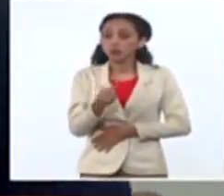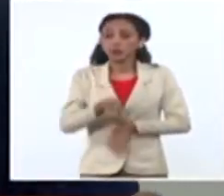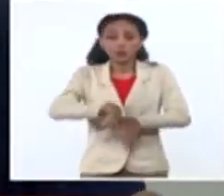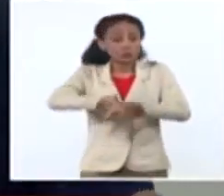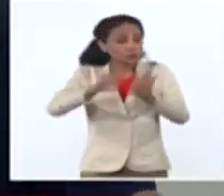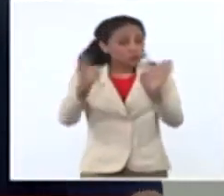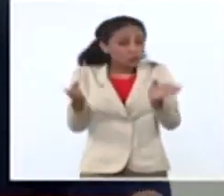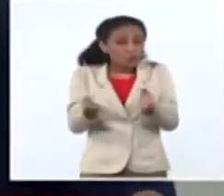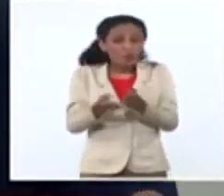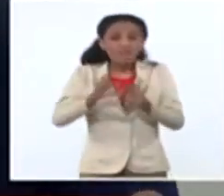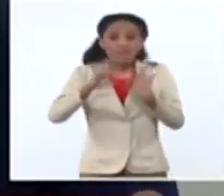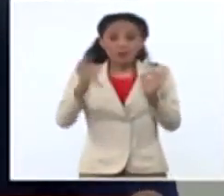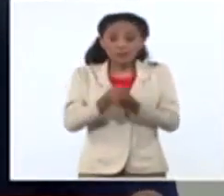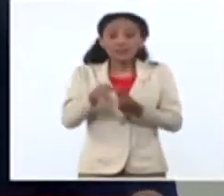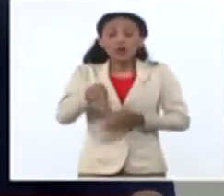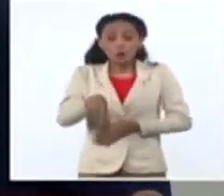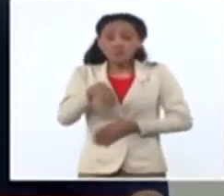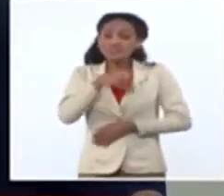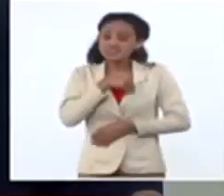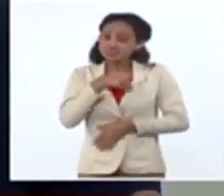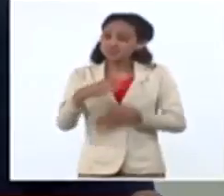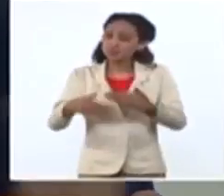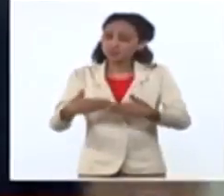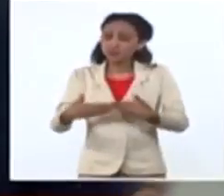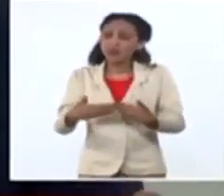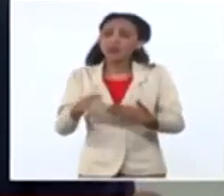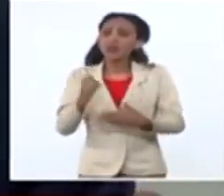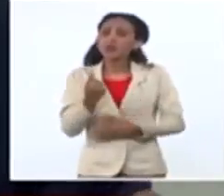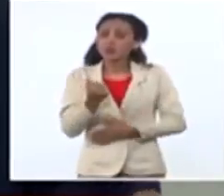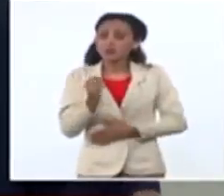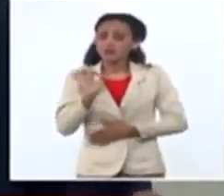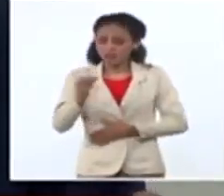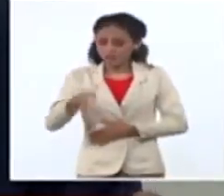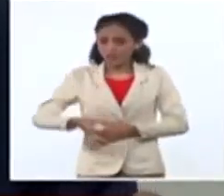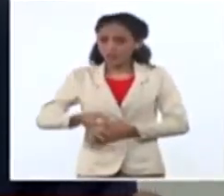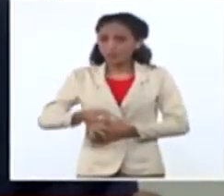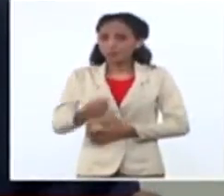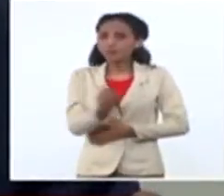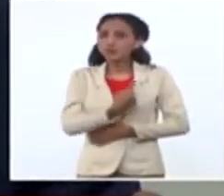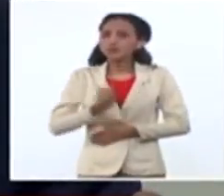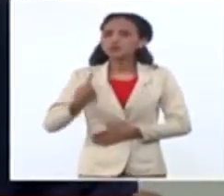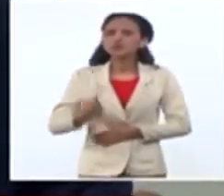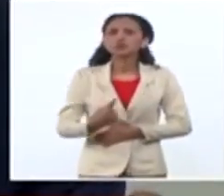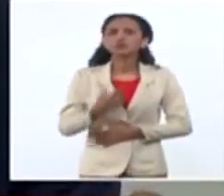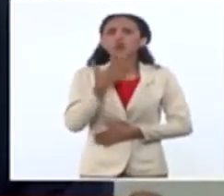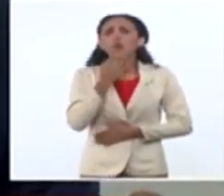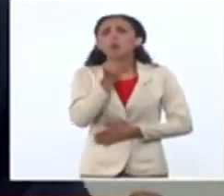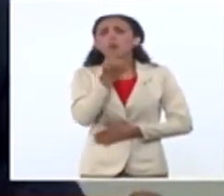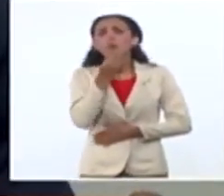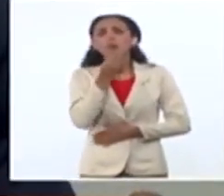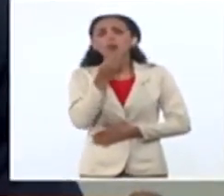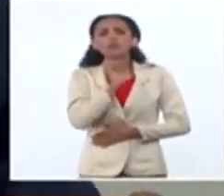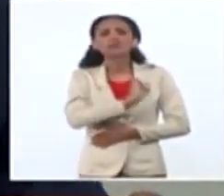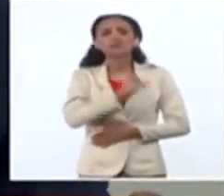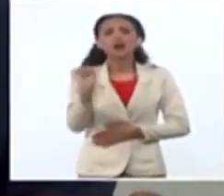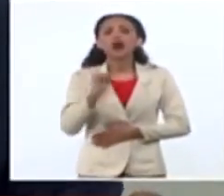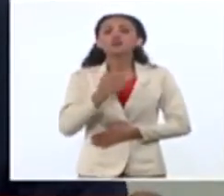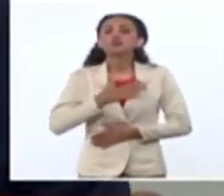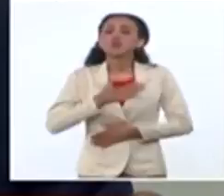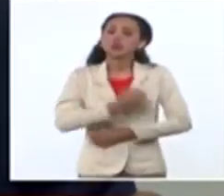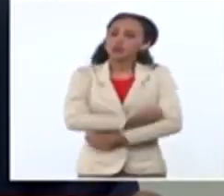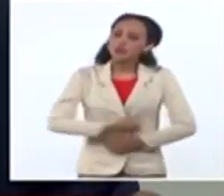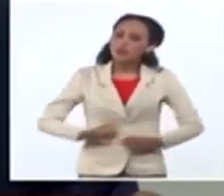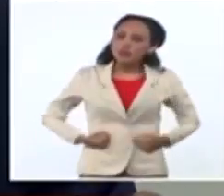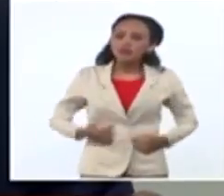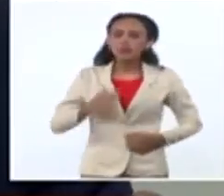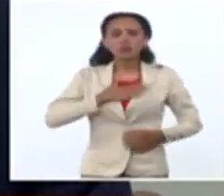familias hoy padecen. Lo haremos con nuestro esfuerzo, nuestro trabajo, pensando